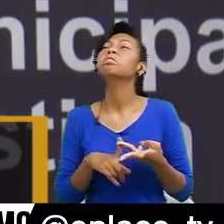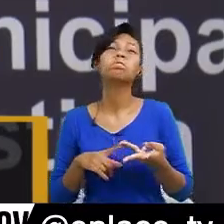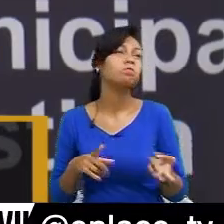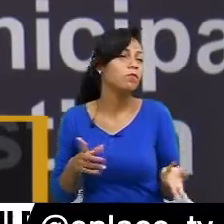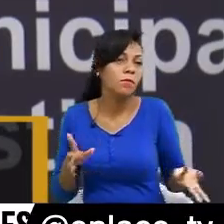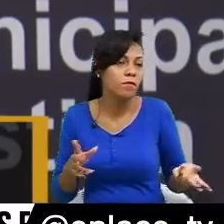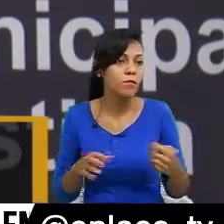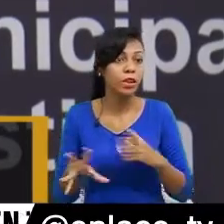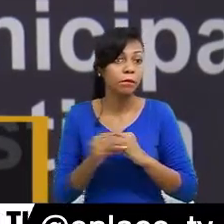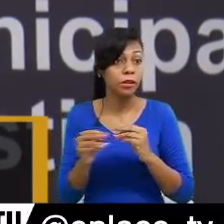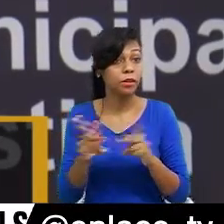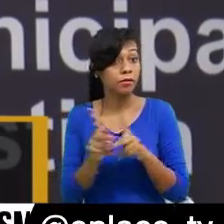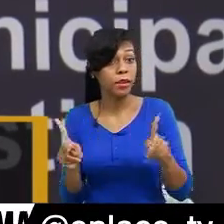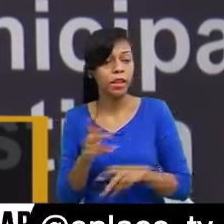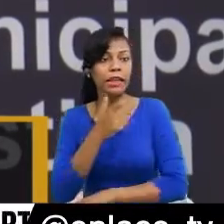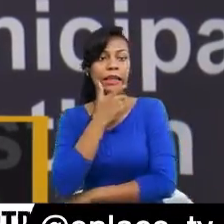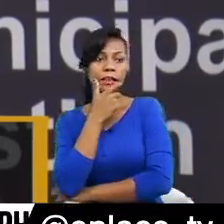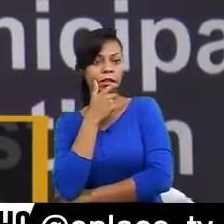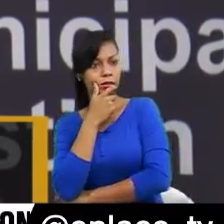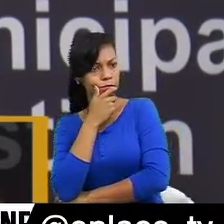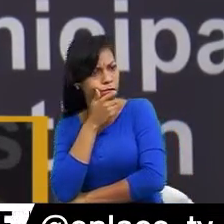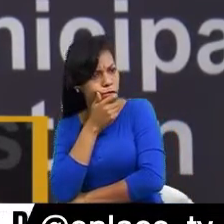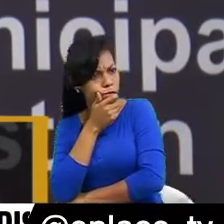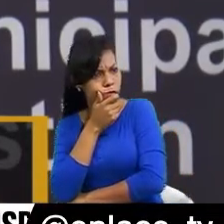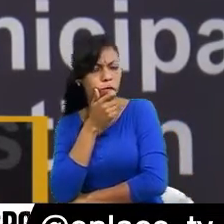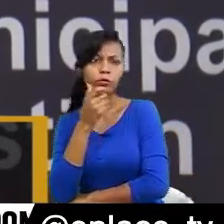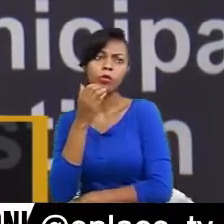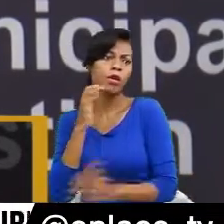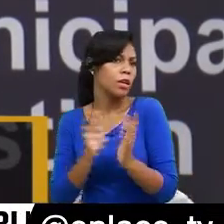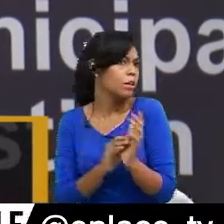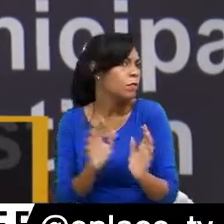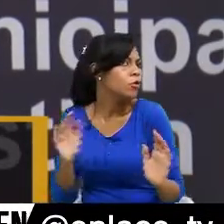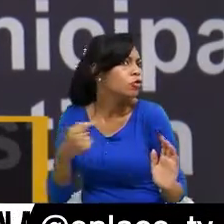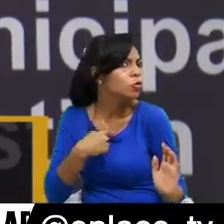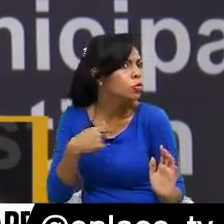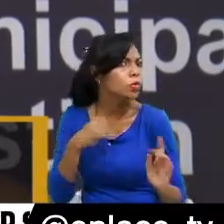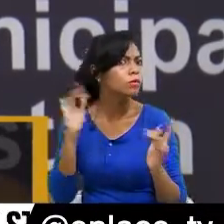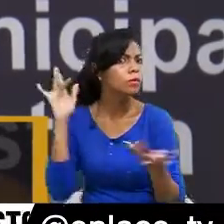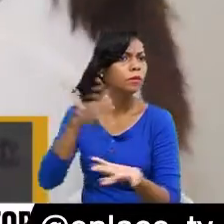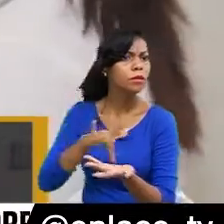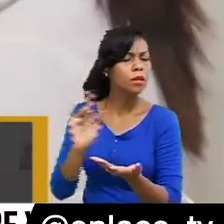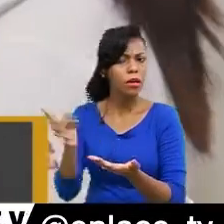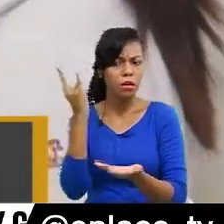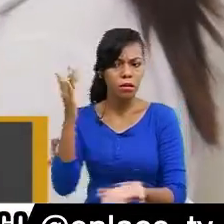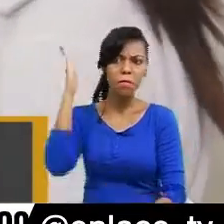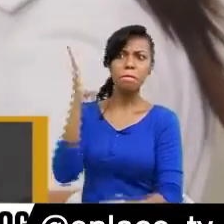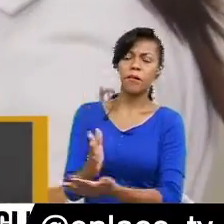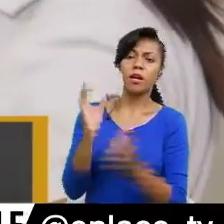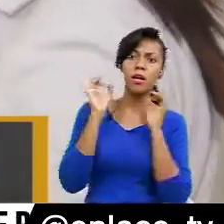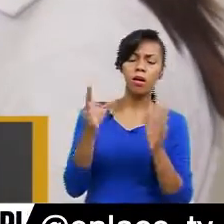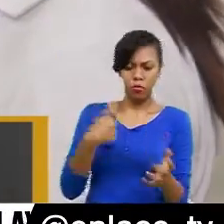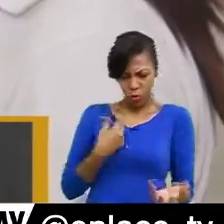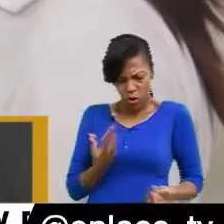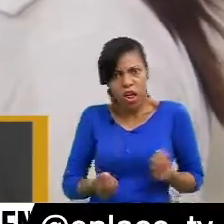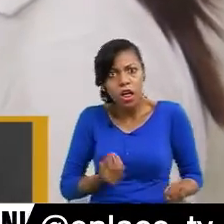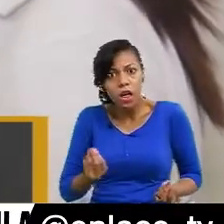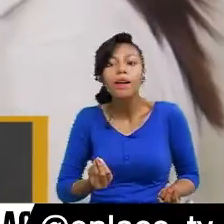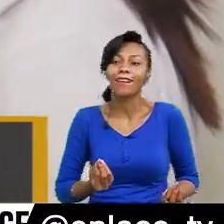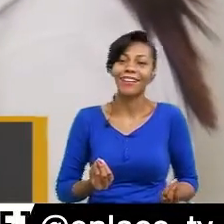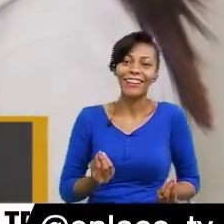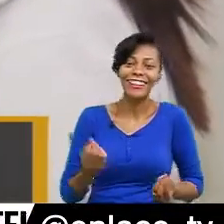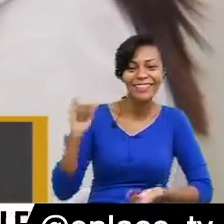enseñar a la gente que asiste al estadio cómo debe reaccionar, hacia dónde debe coger, dependiendo la emergencia. De acuerdo a lo manifestado por el coordinador